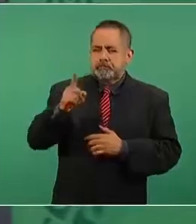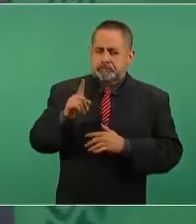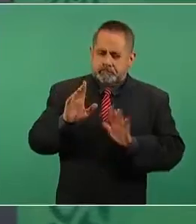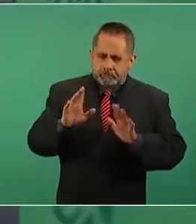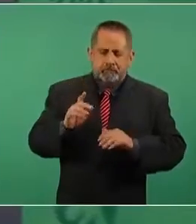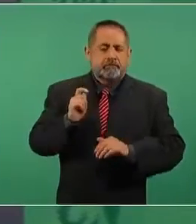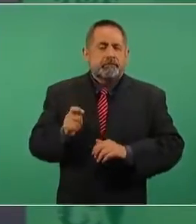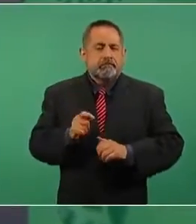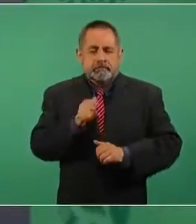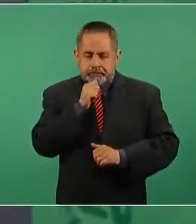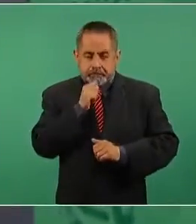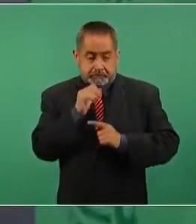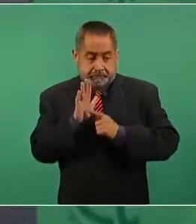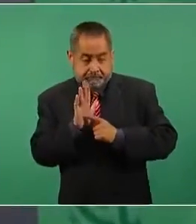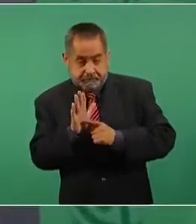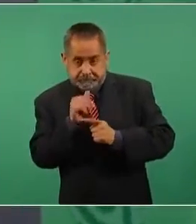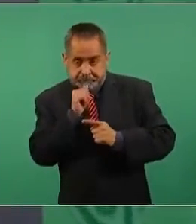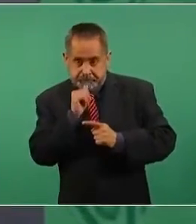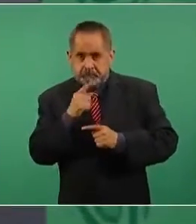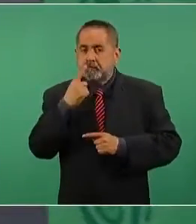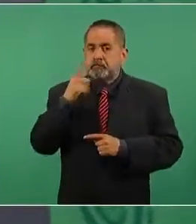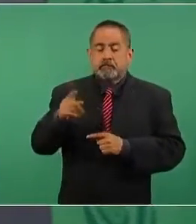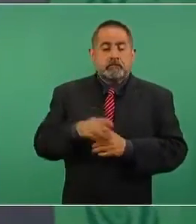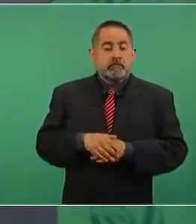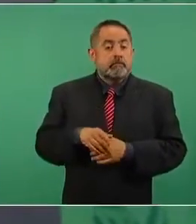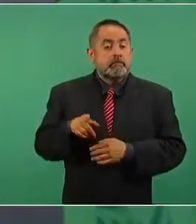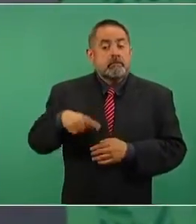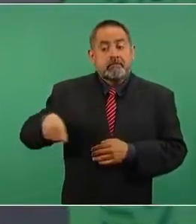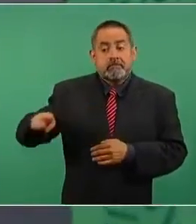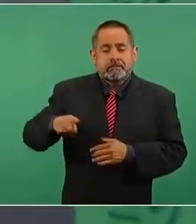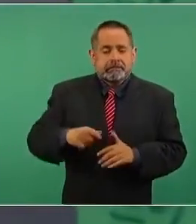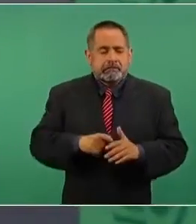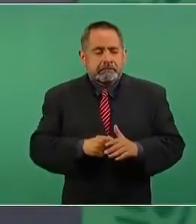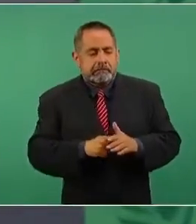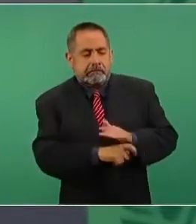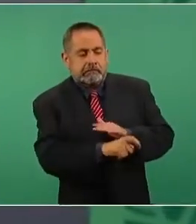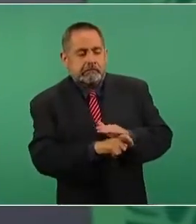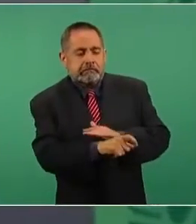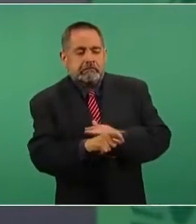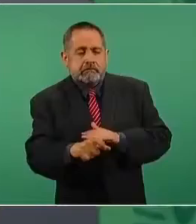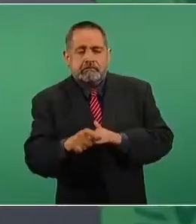honestos, de que repartieron dinero